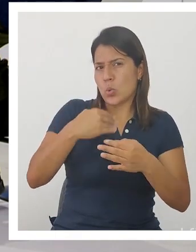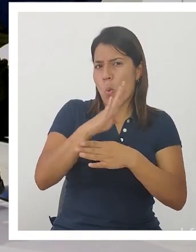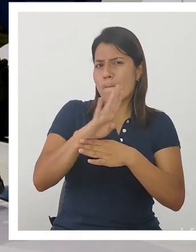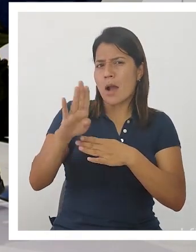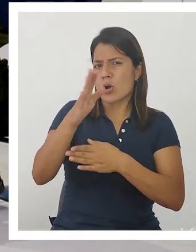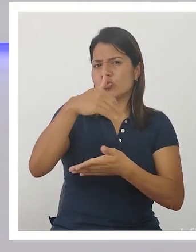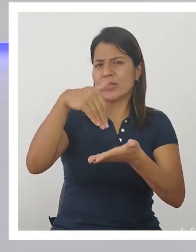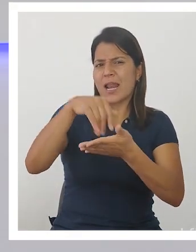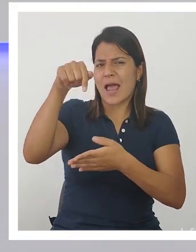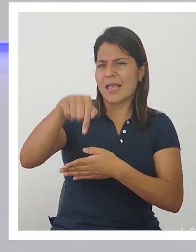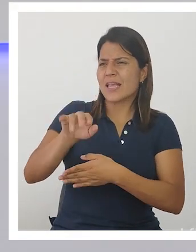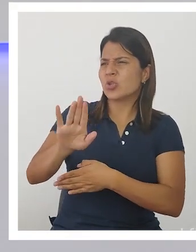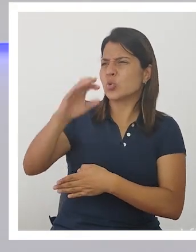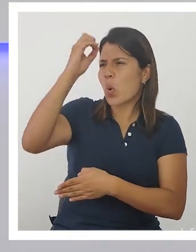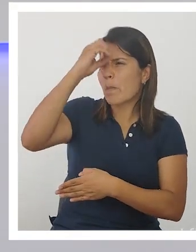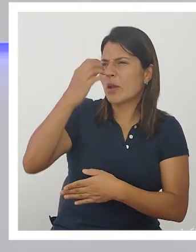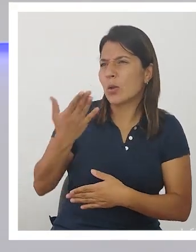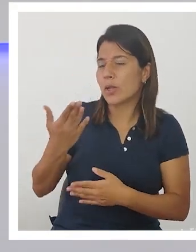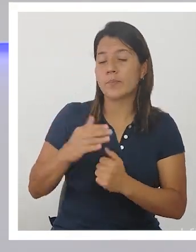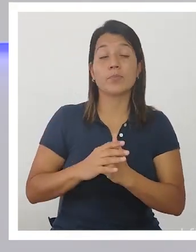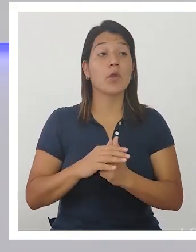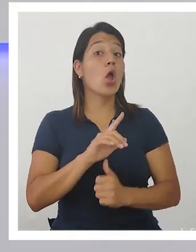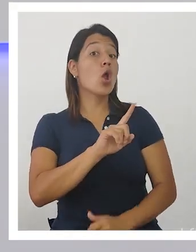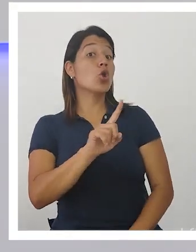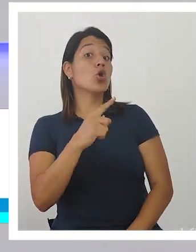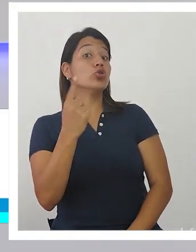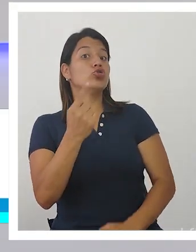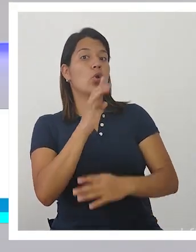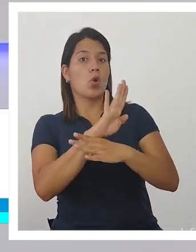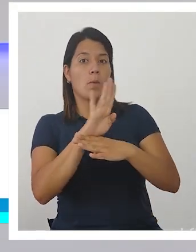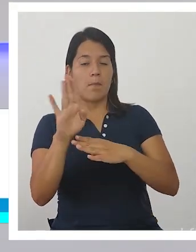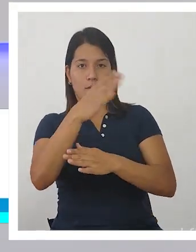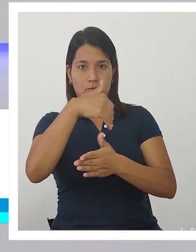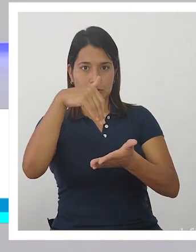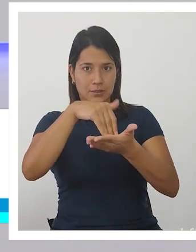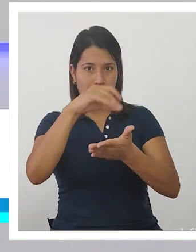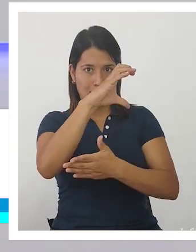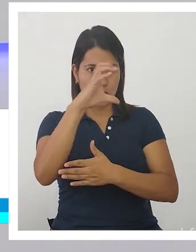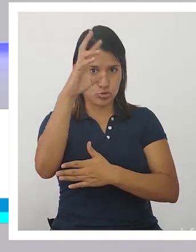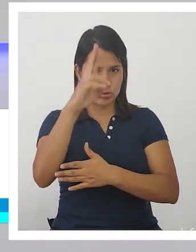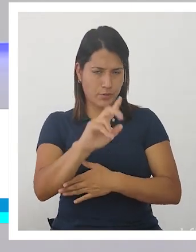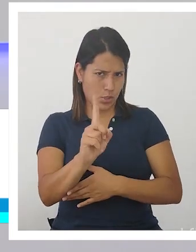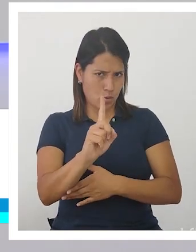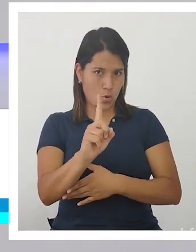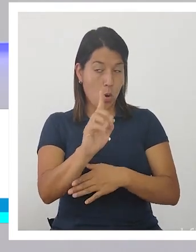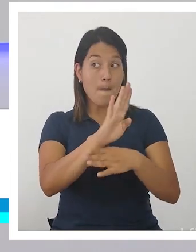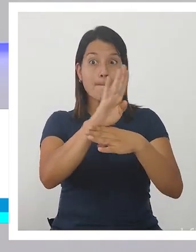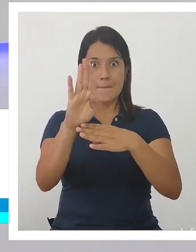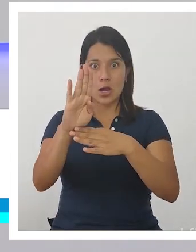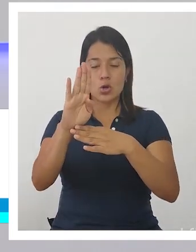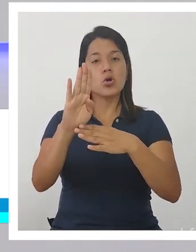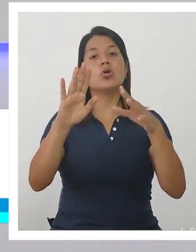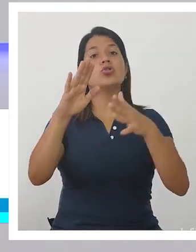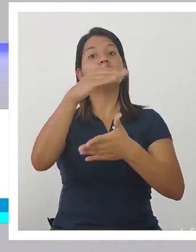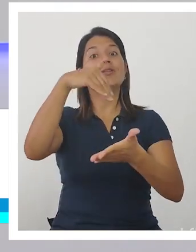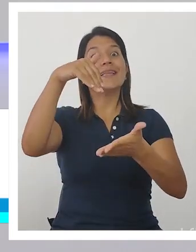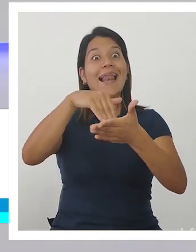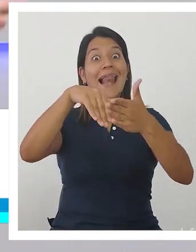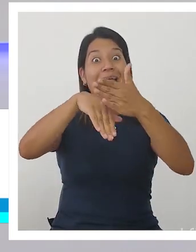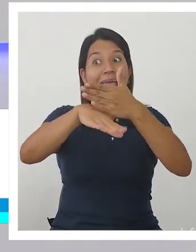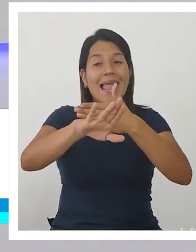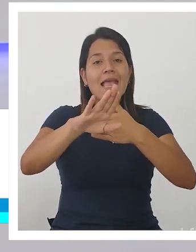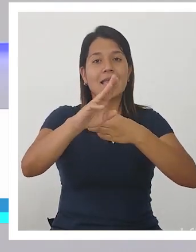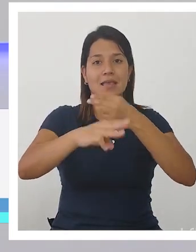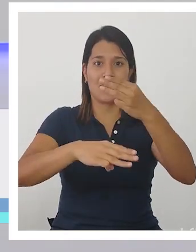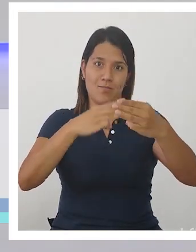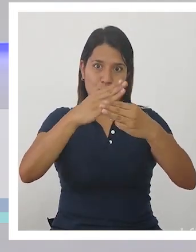No solamente el Banco Central de Costa Rica, sino que los demás bancos centrales del mundo, durante la pandemia y lo